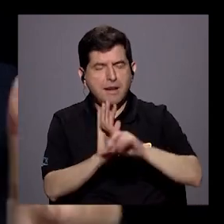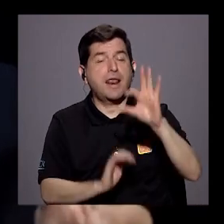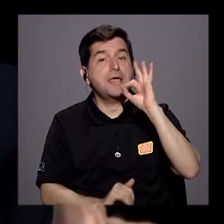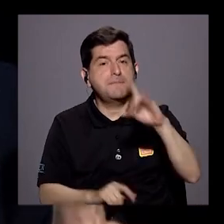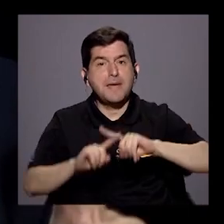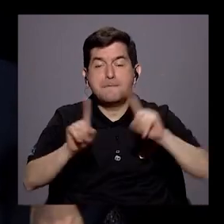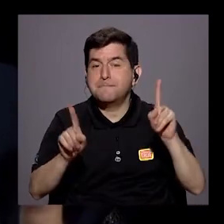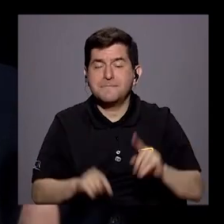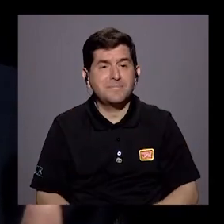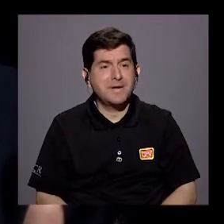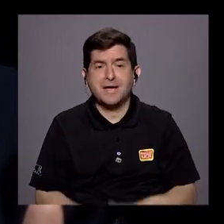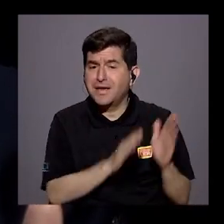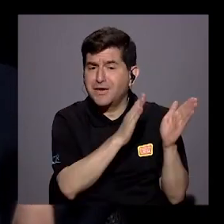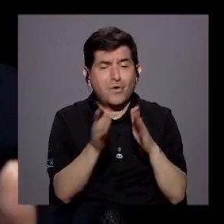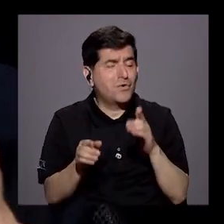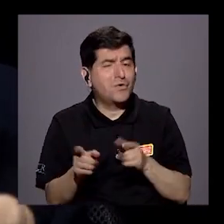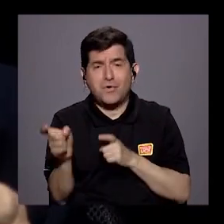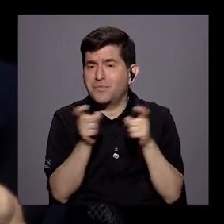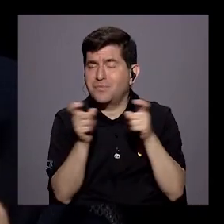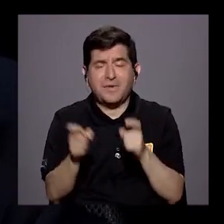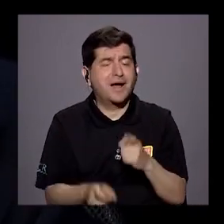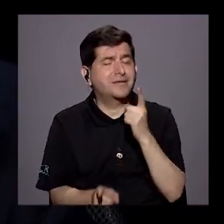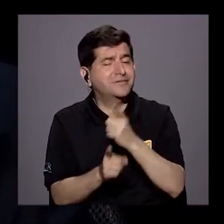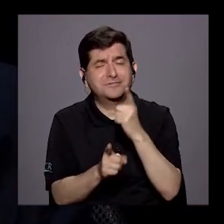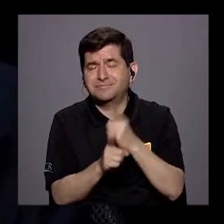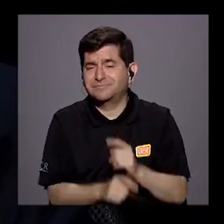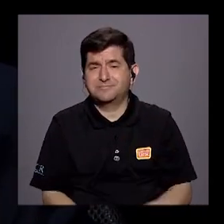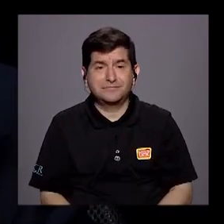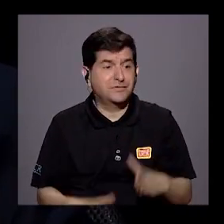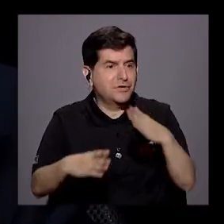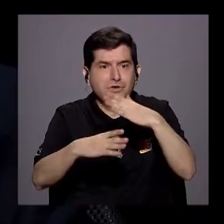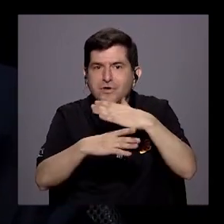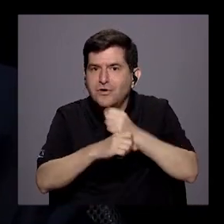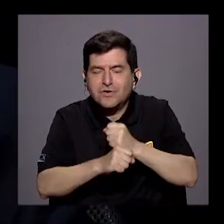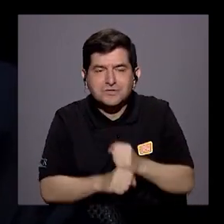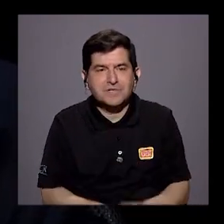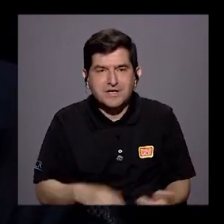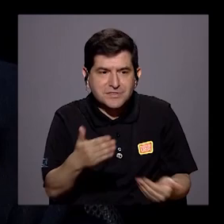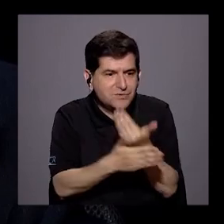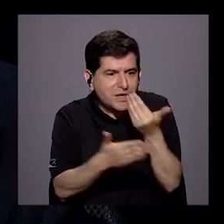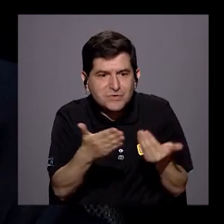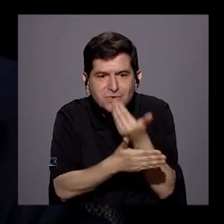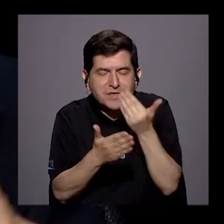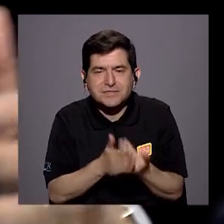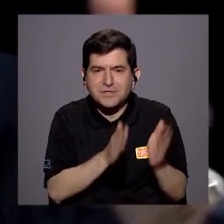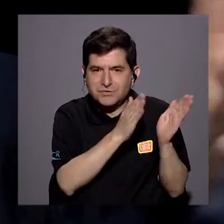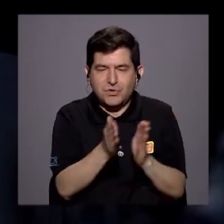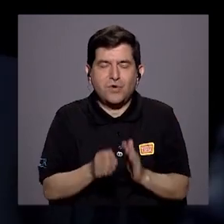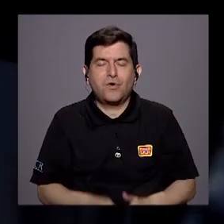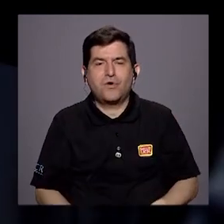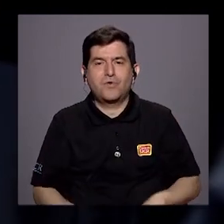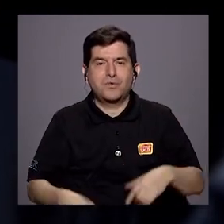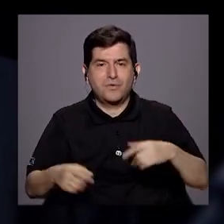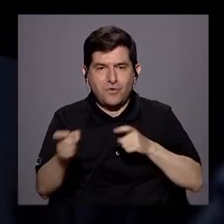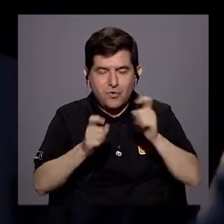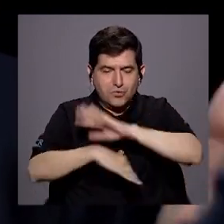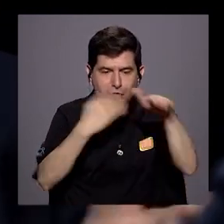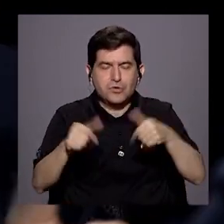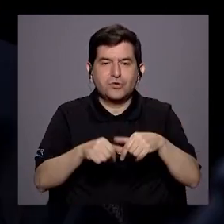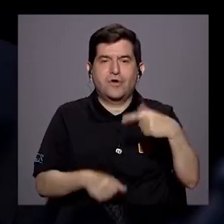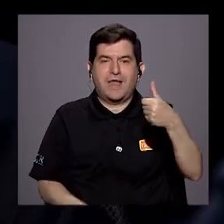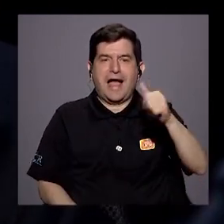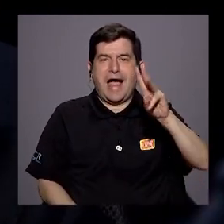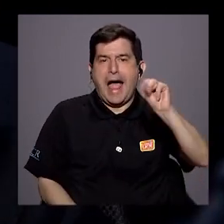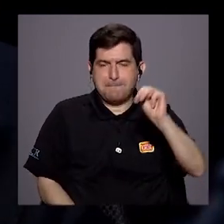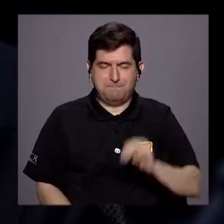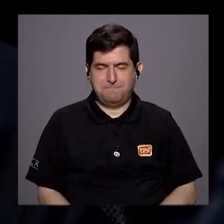bien pero nos dieron los planes reguladores adecuados nos hicieron no se pusieron al día los el plan regulador para toda la gran área metropolitana